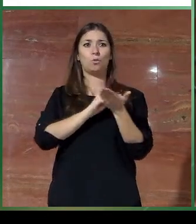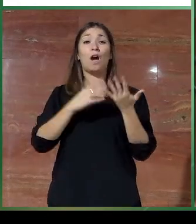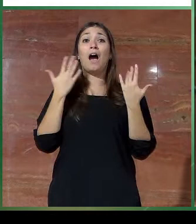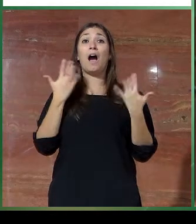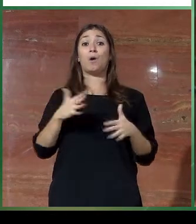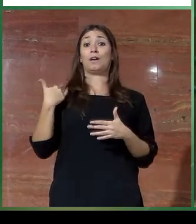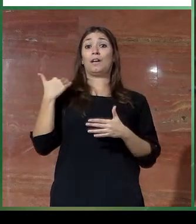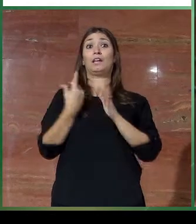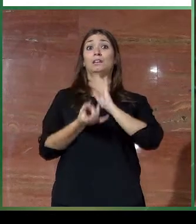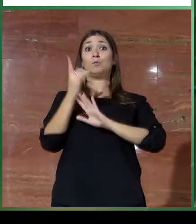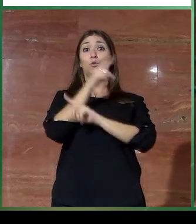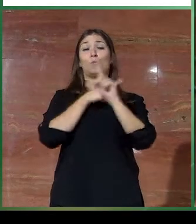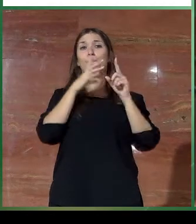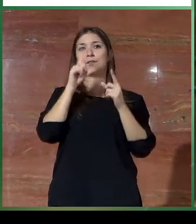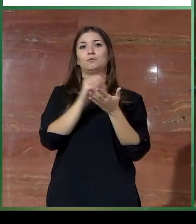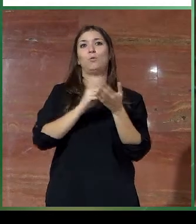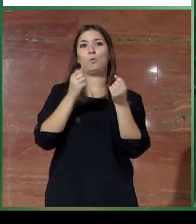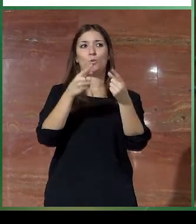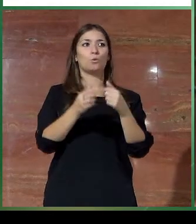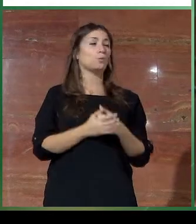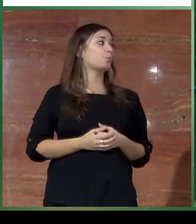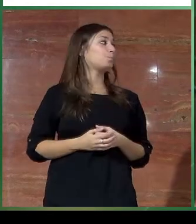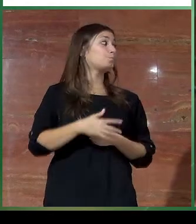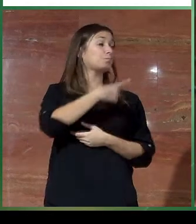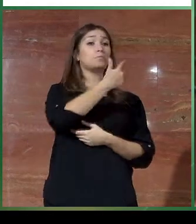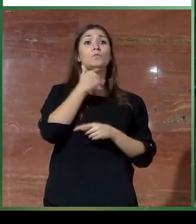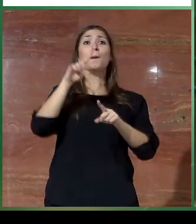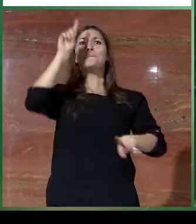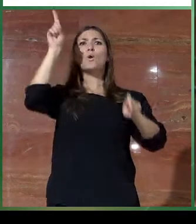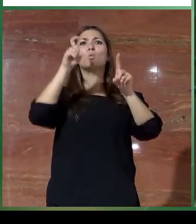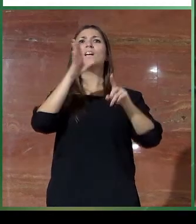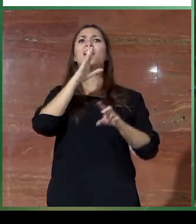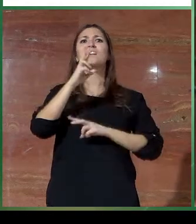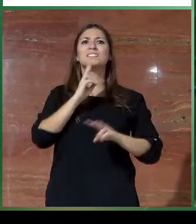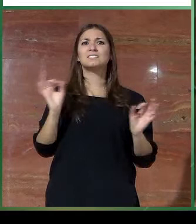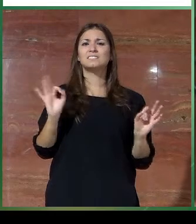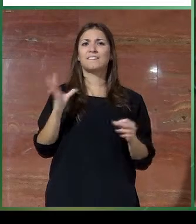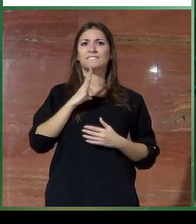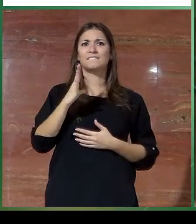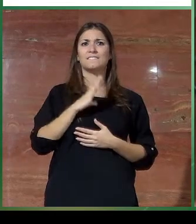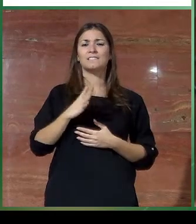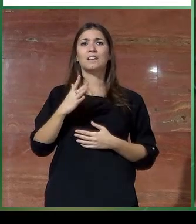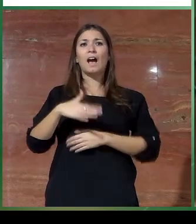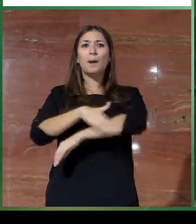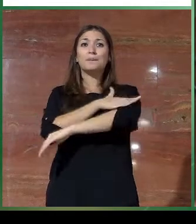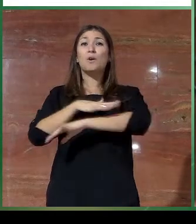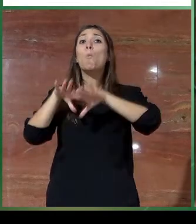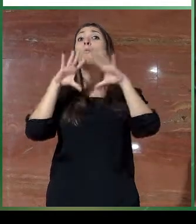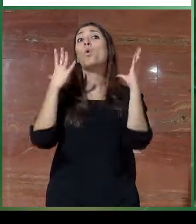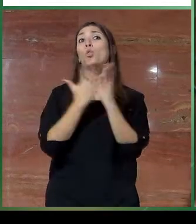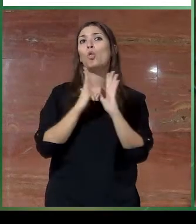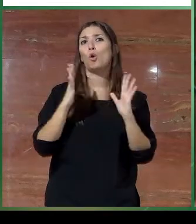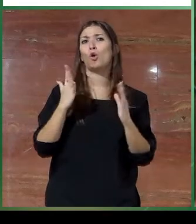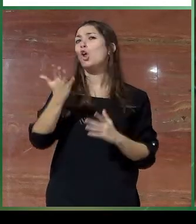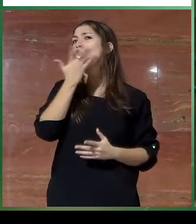problema en su día. Pero yo he dejado en el aire una pregunta que nadie me ha contestado. O sea, yo no conozco ninguna administración en el mundo,